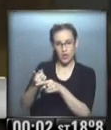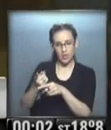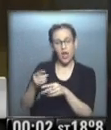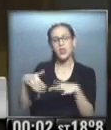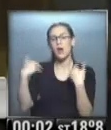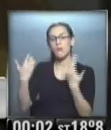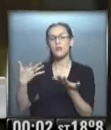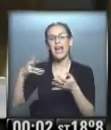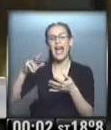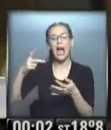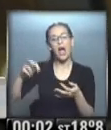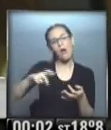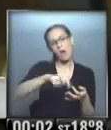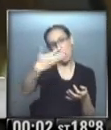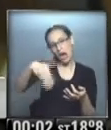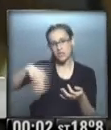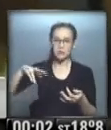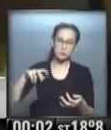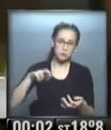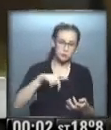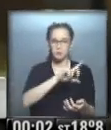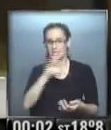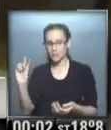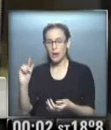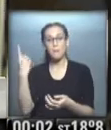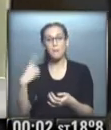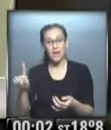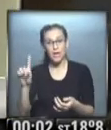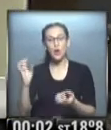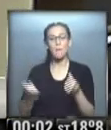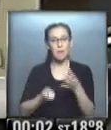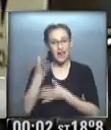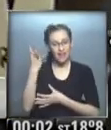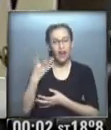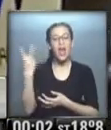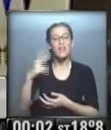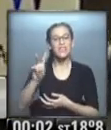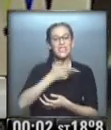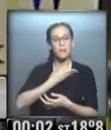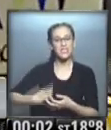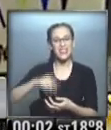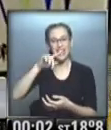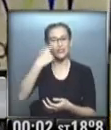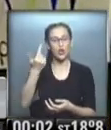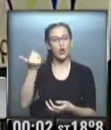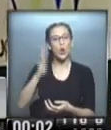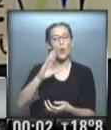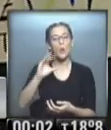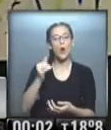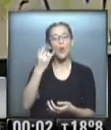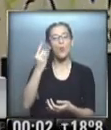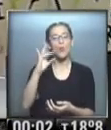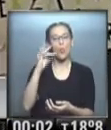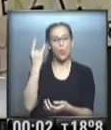la calle Venezuela. Pero en horas de la mañana, sí, el vicepresidente de la Nación, Amado Vudú, y